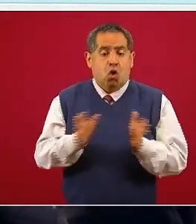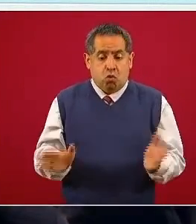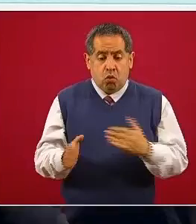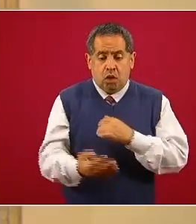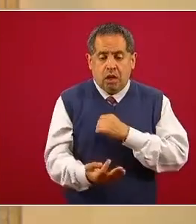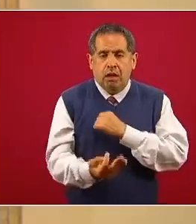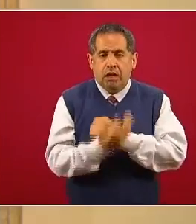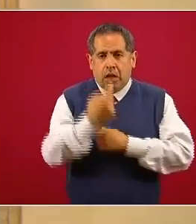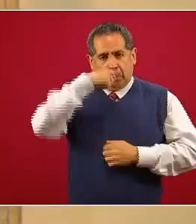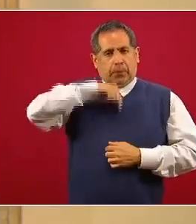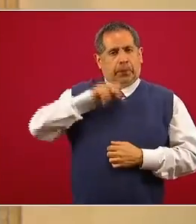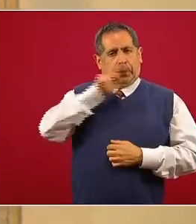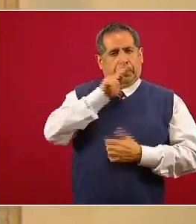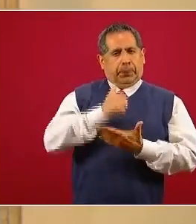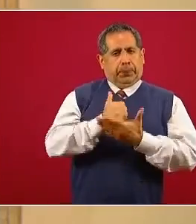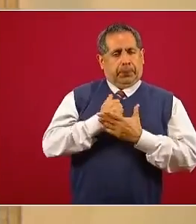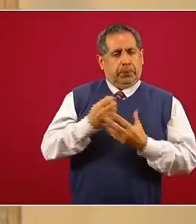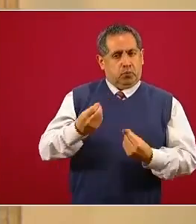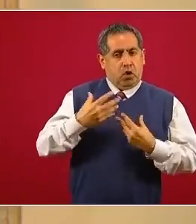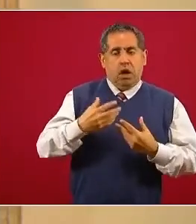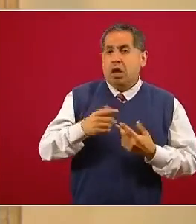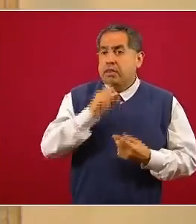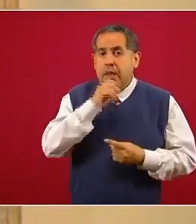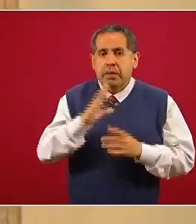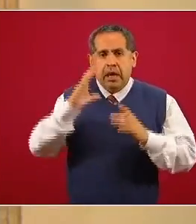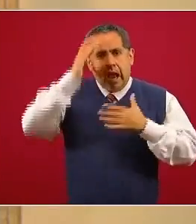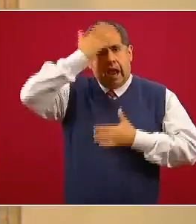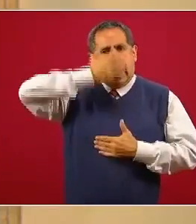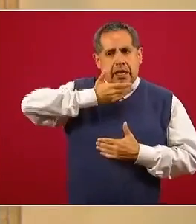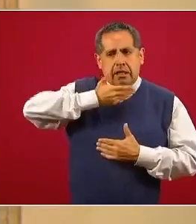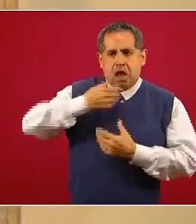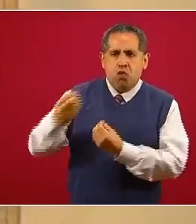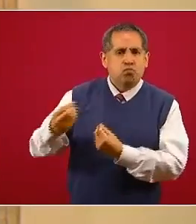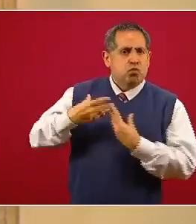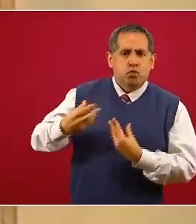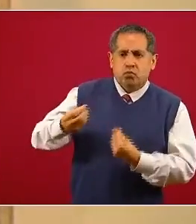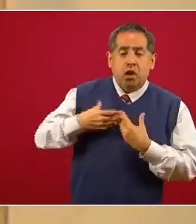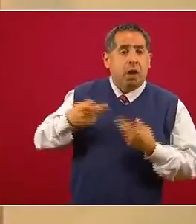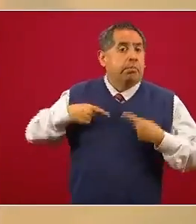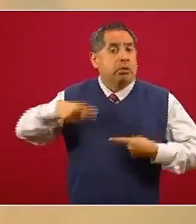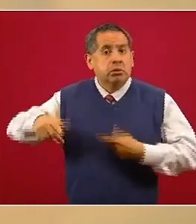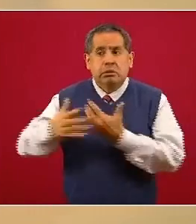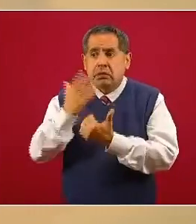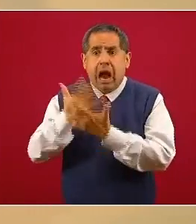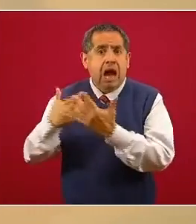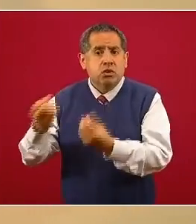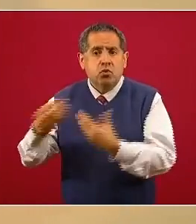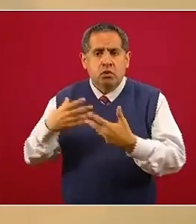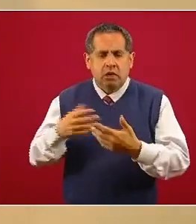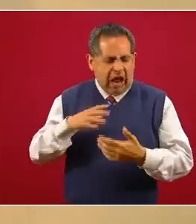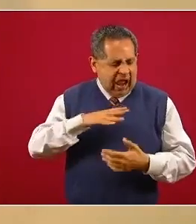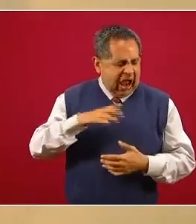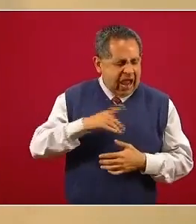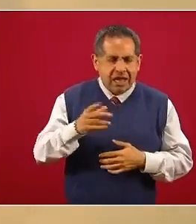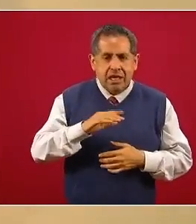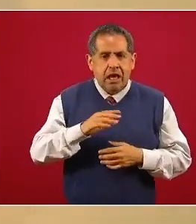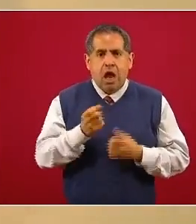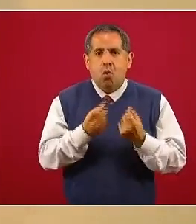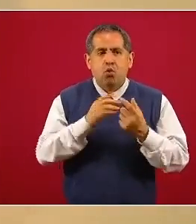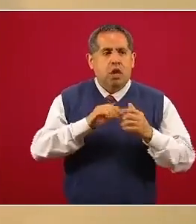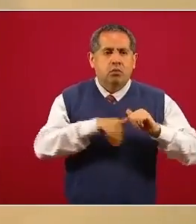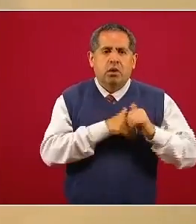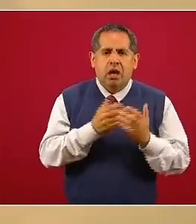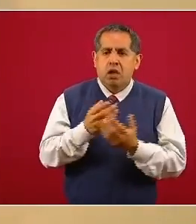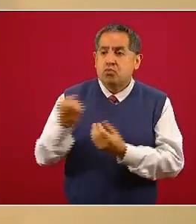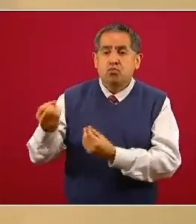caretas, que muchas de las caretas nos las hicieron pacientes. Tenemos por ahí una colección de